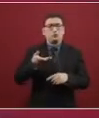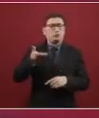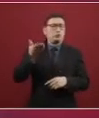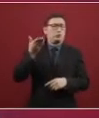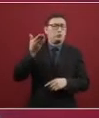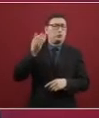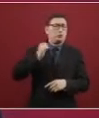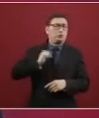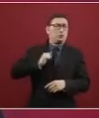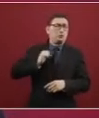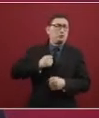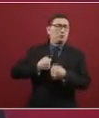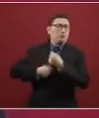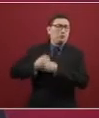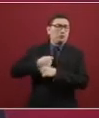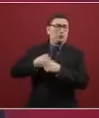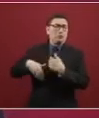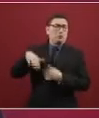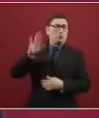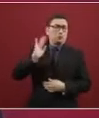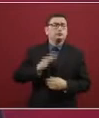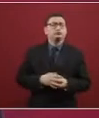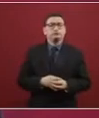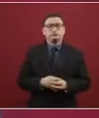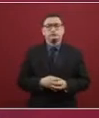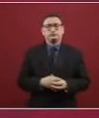para ser exactos desde